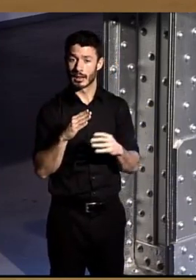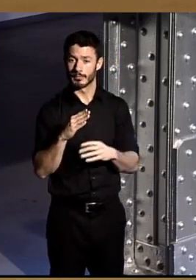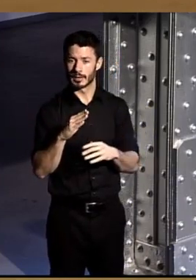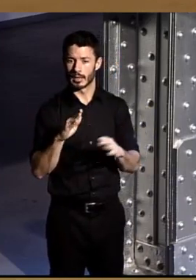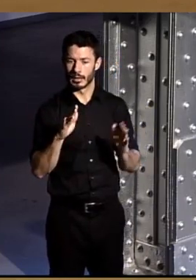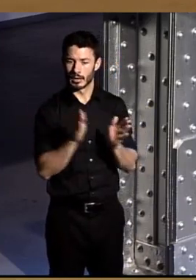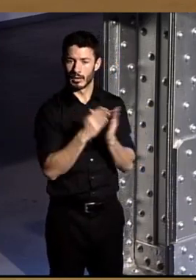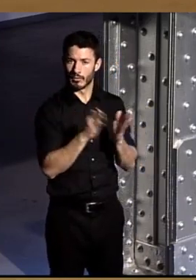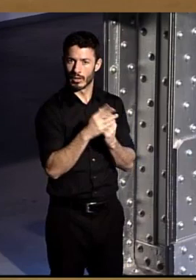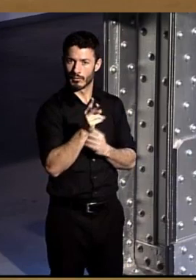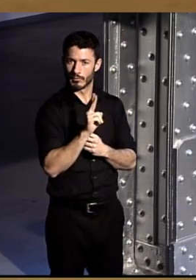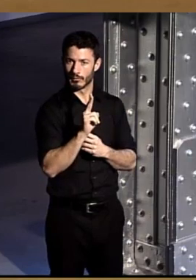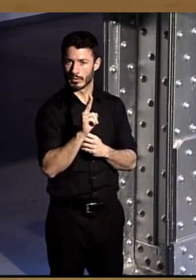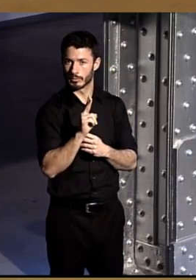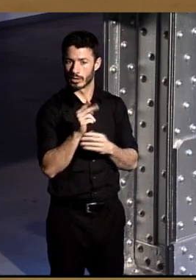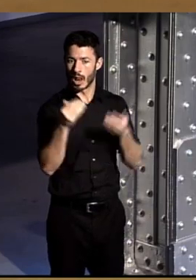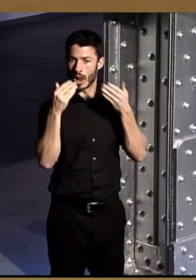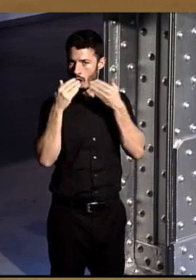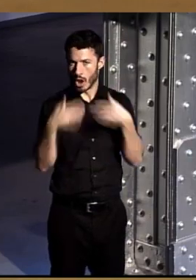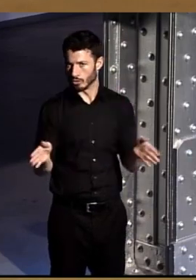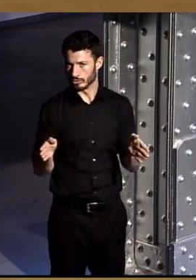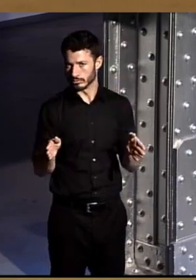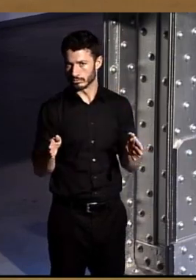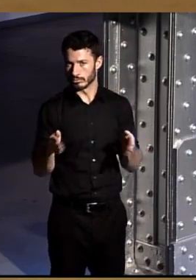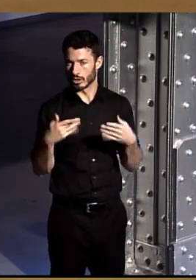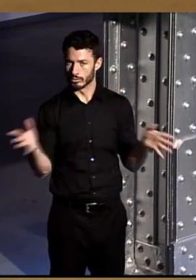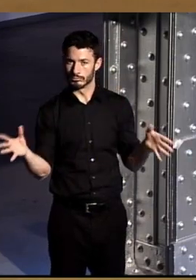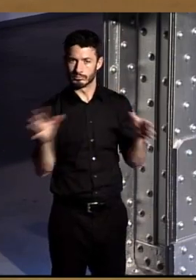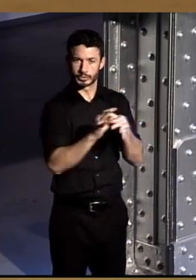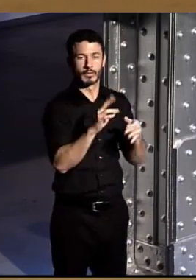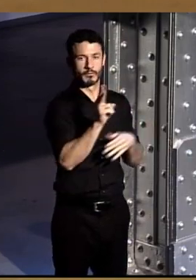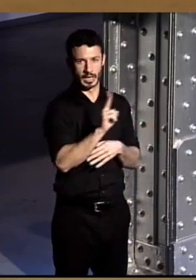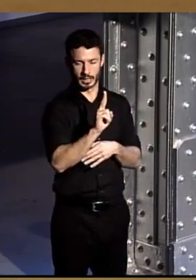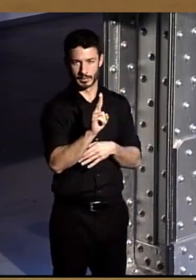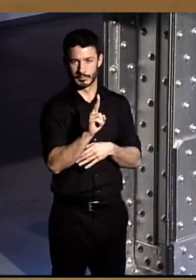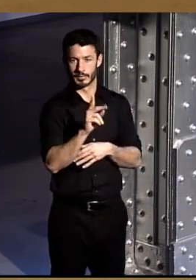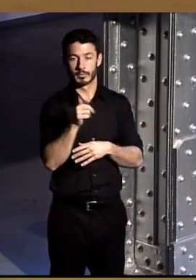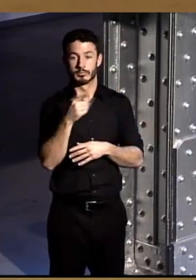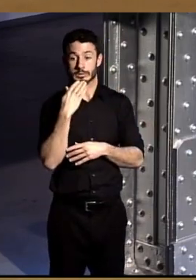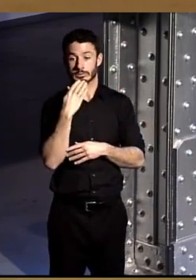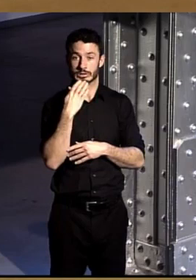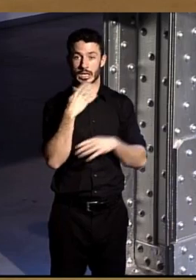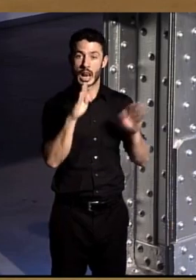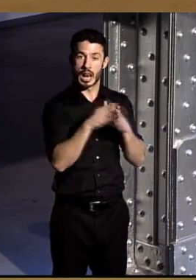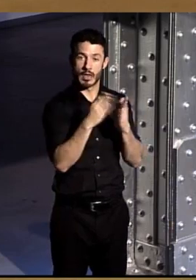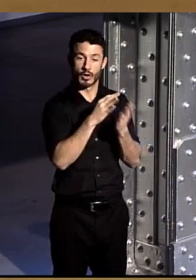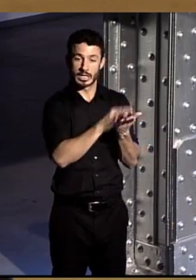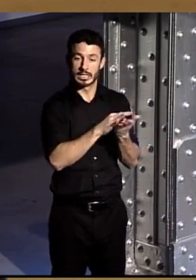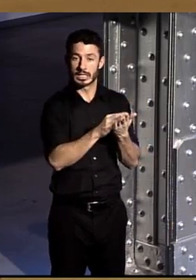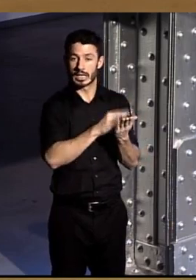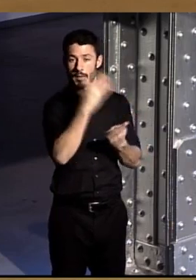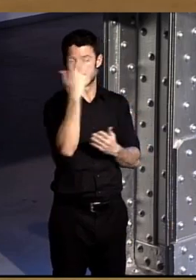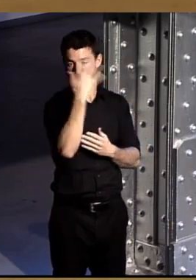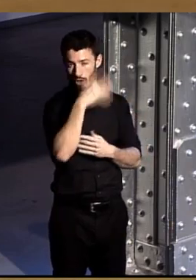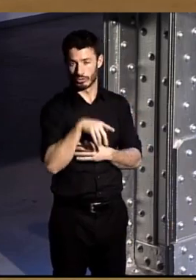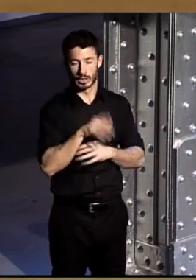de que se le fuera la pinza, es Lost, desde luego, es La isla misteriosa, pero si hablamos de